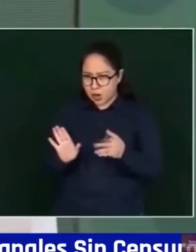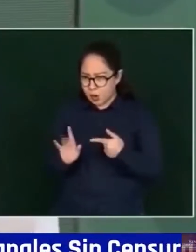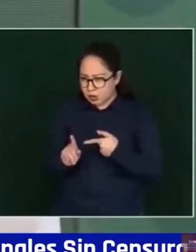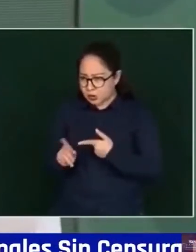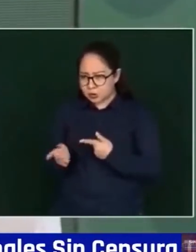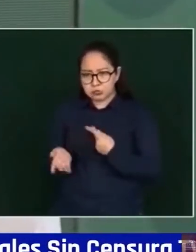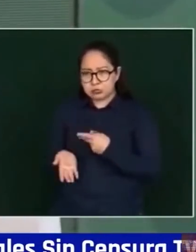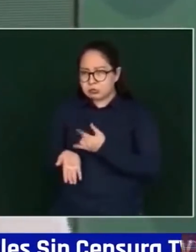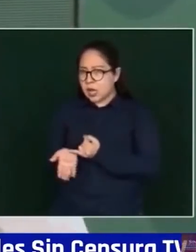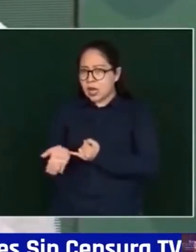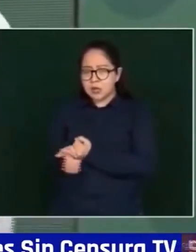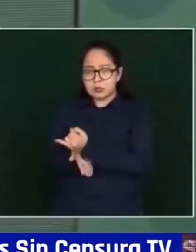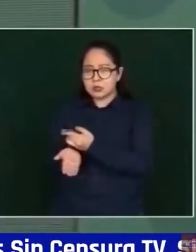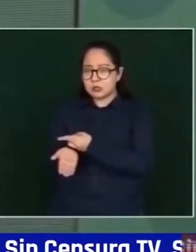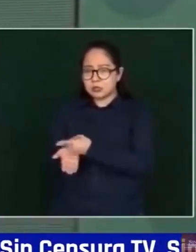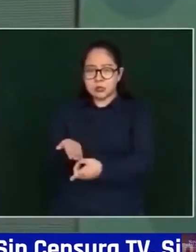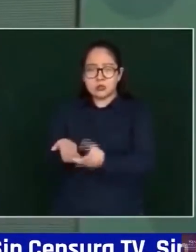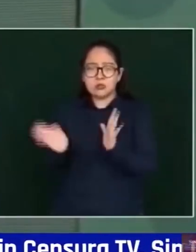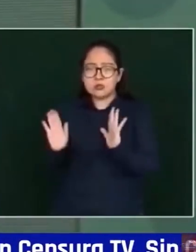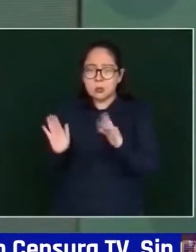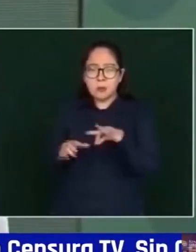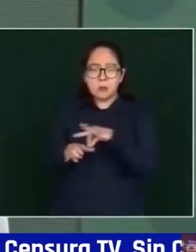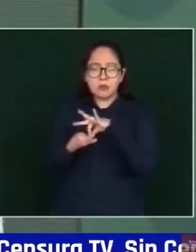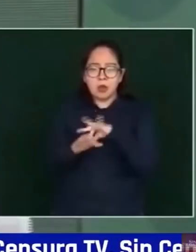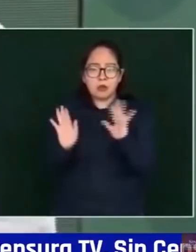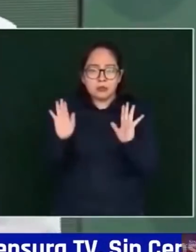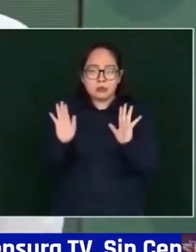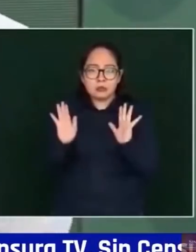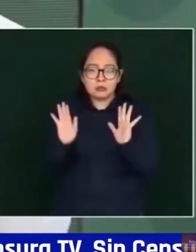autenticidad. No, los otros ahí,